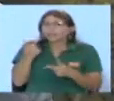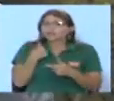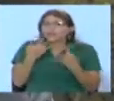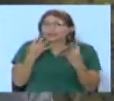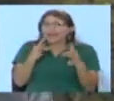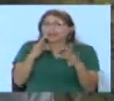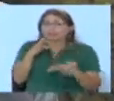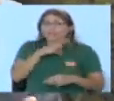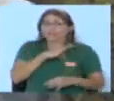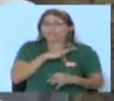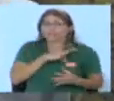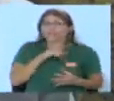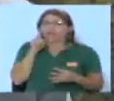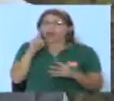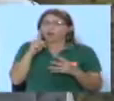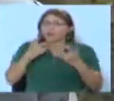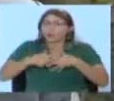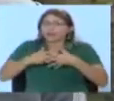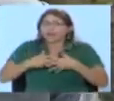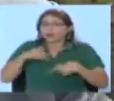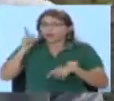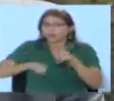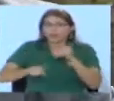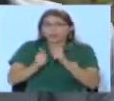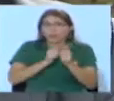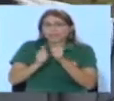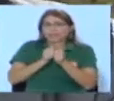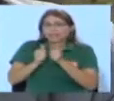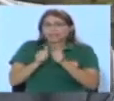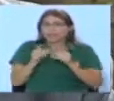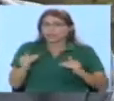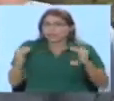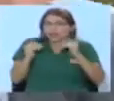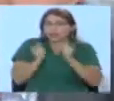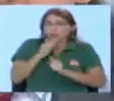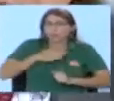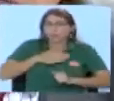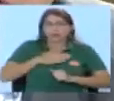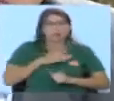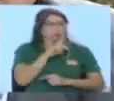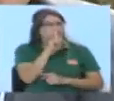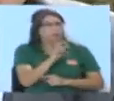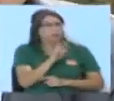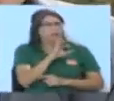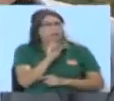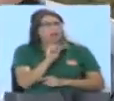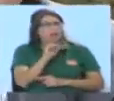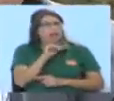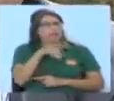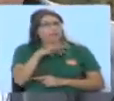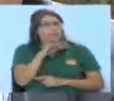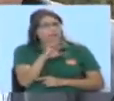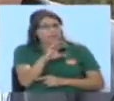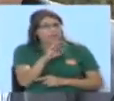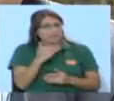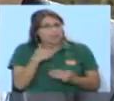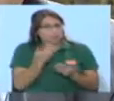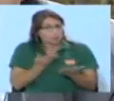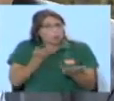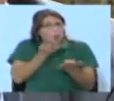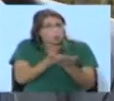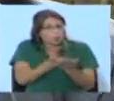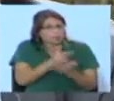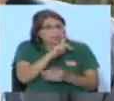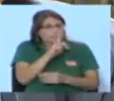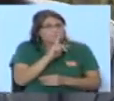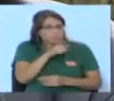puede competir en igualdad de condiciones conmigo. Y don Luis, Camptec tiene una propuesta, ¿verdad? Sí, claro. Nosotros básicamente propusimos un modelo